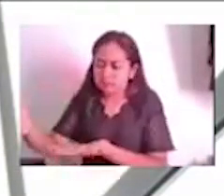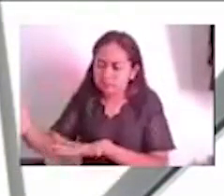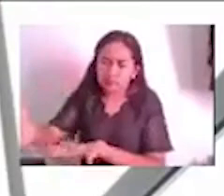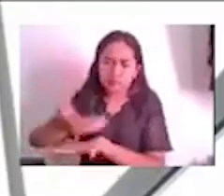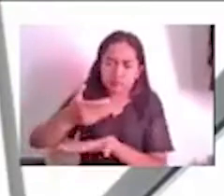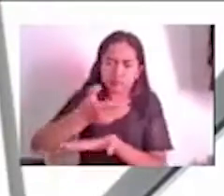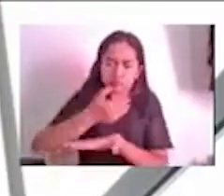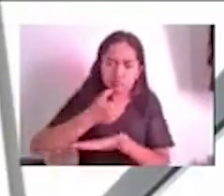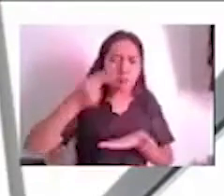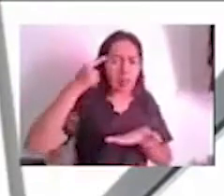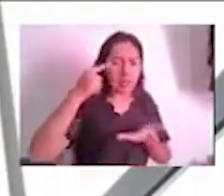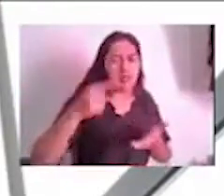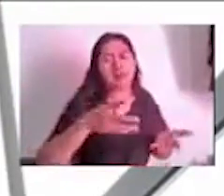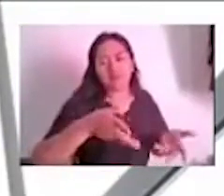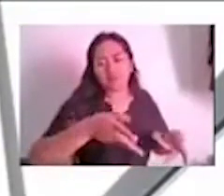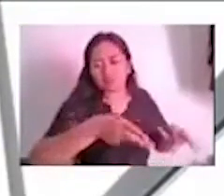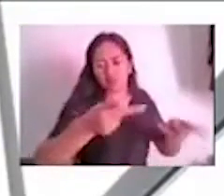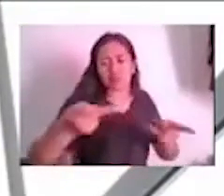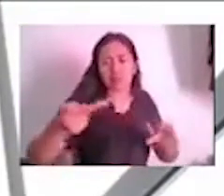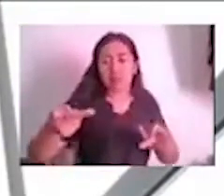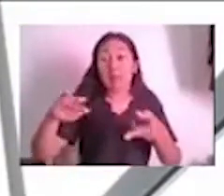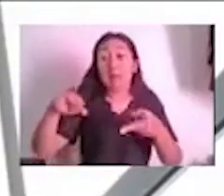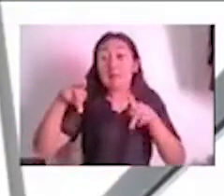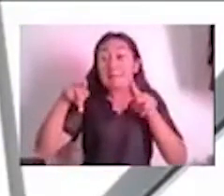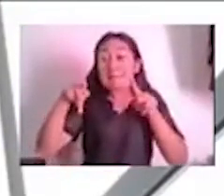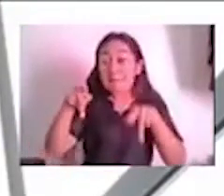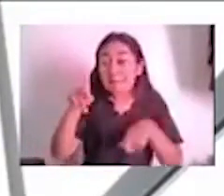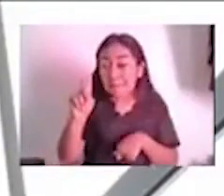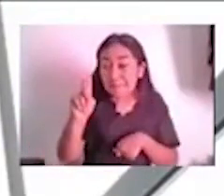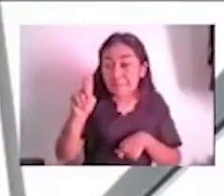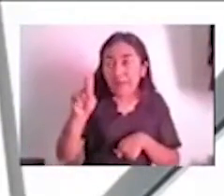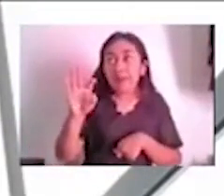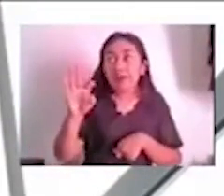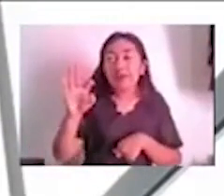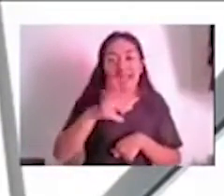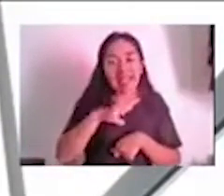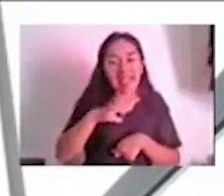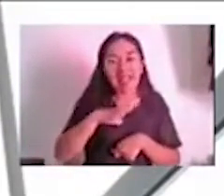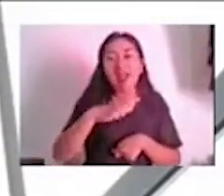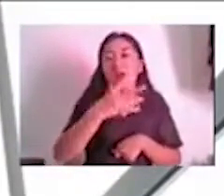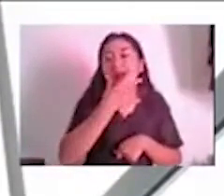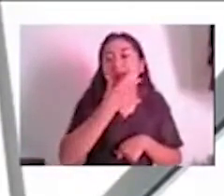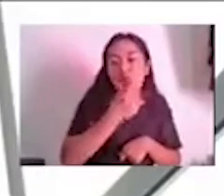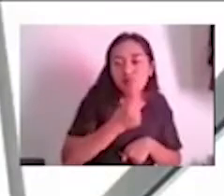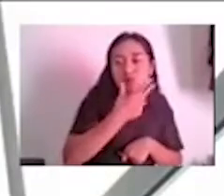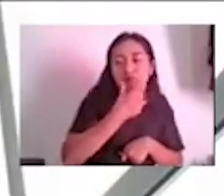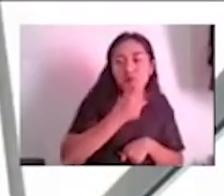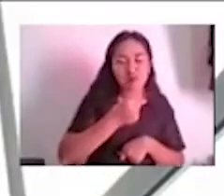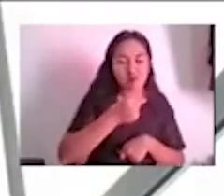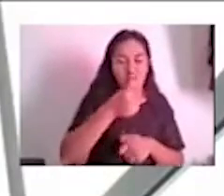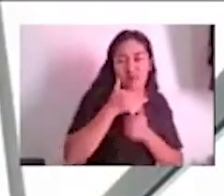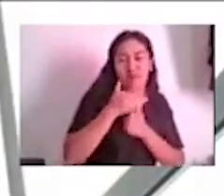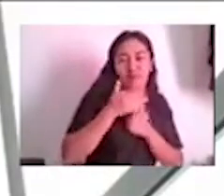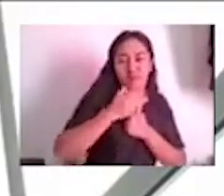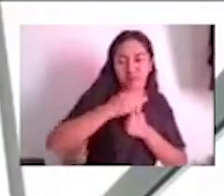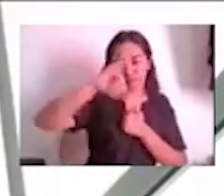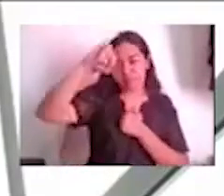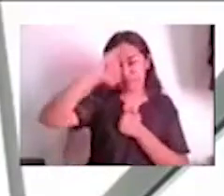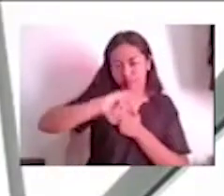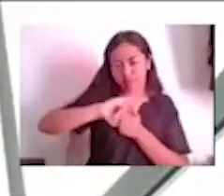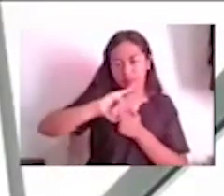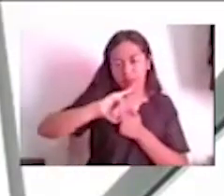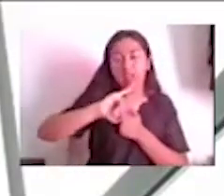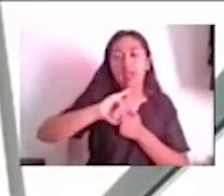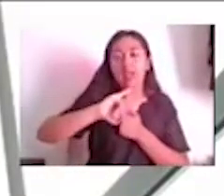había, digamos, una cierta jetatura, un cierto dominio de ese territorio de Azcapotzalco, porque